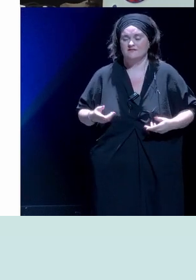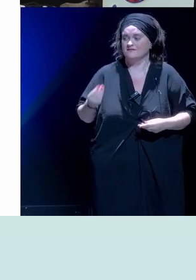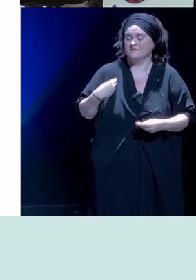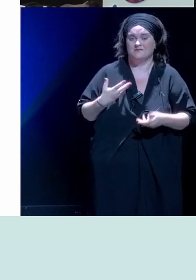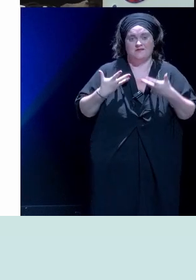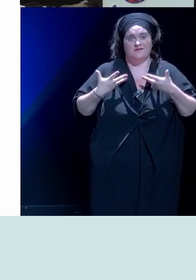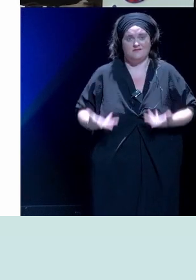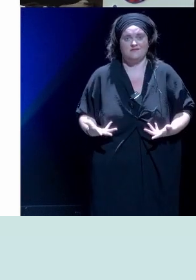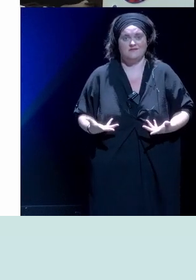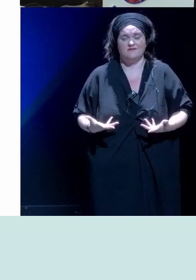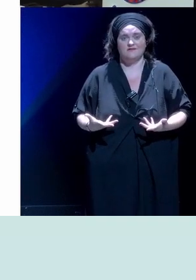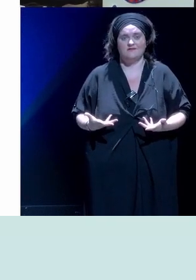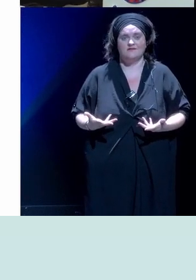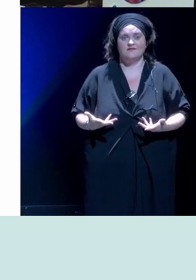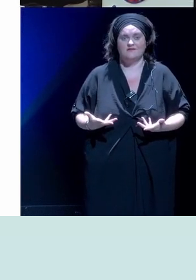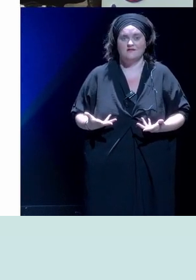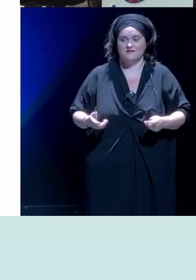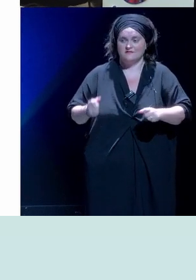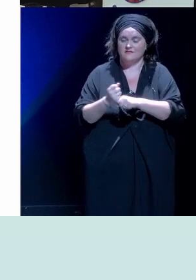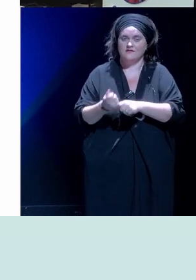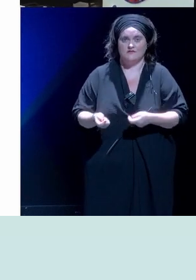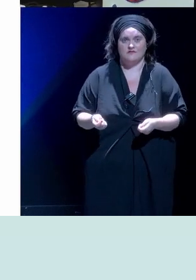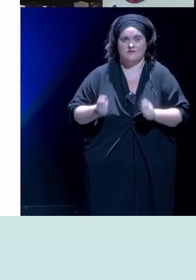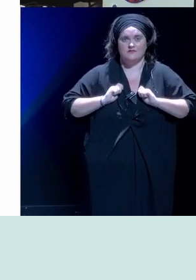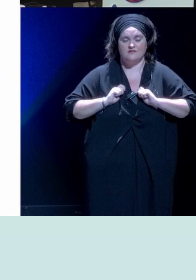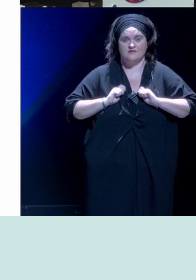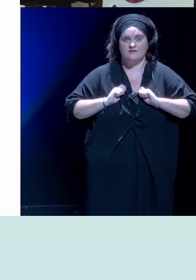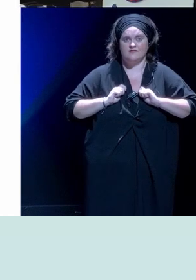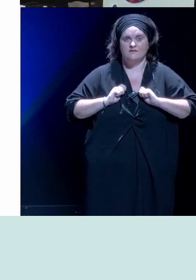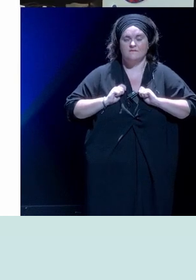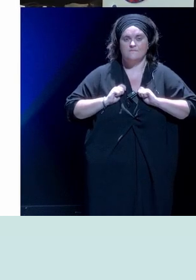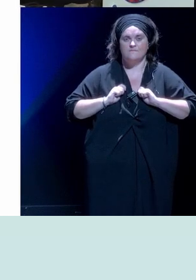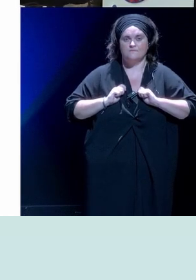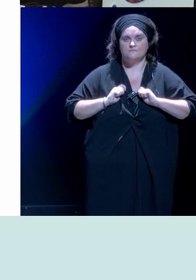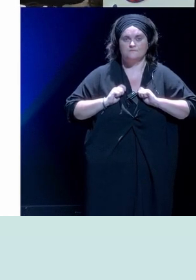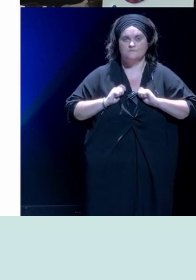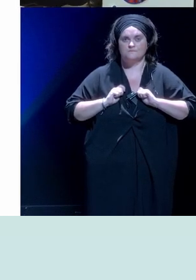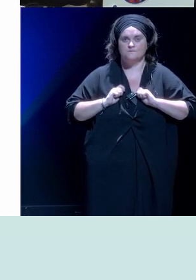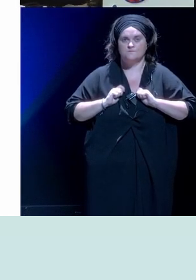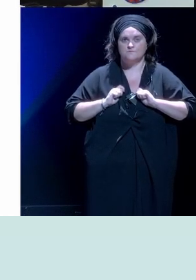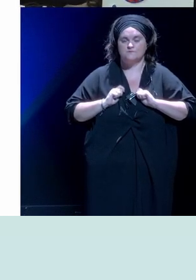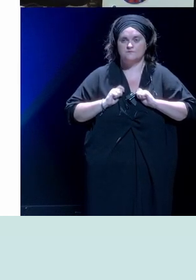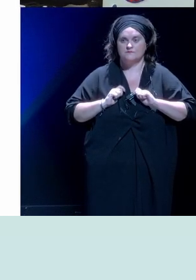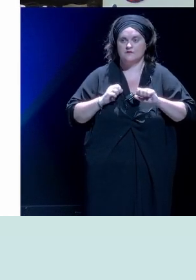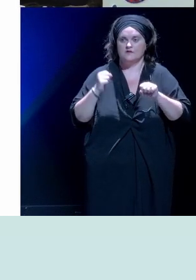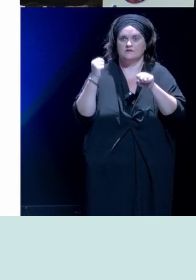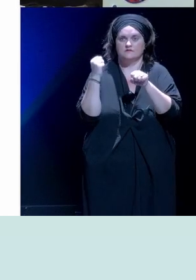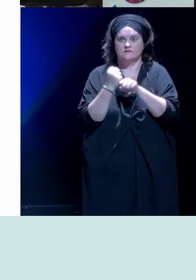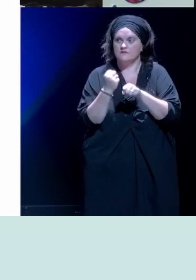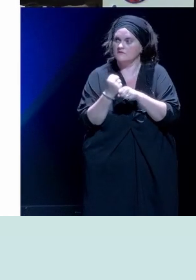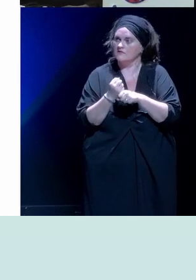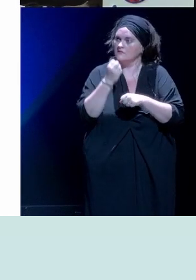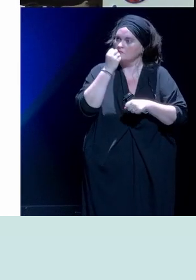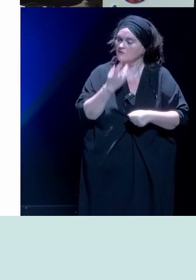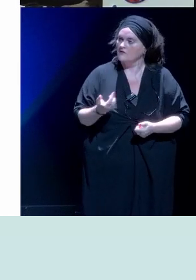satisfacción del trabajo, por el trabajo realizado, pues tiene que ver con hacer un trabajo que tiene sentido, obtener